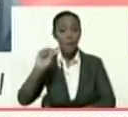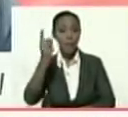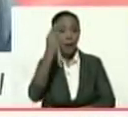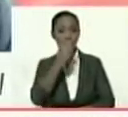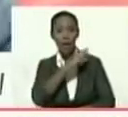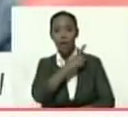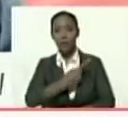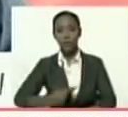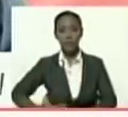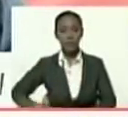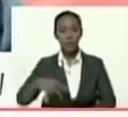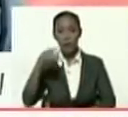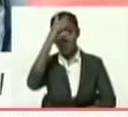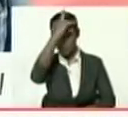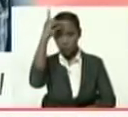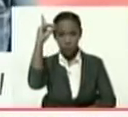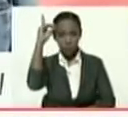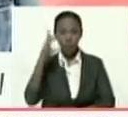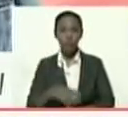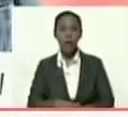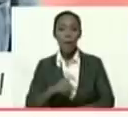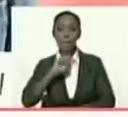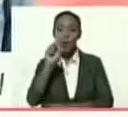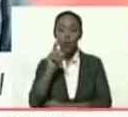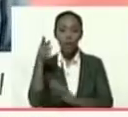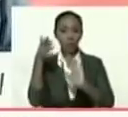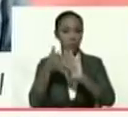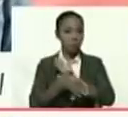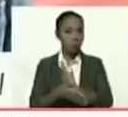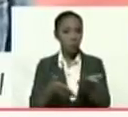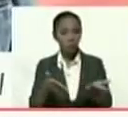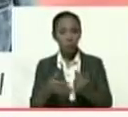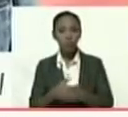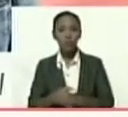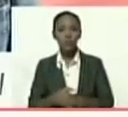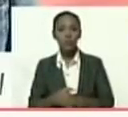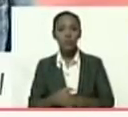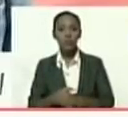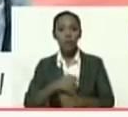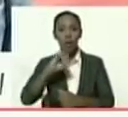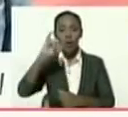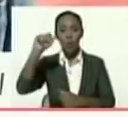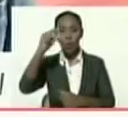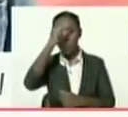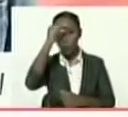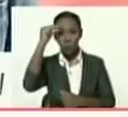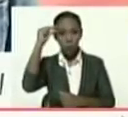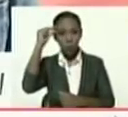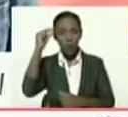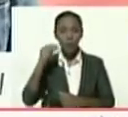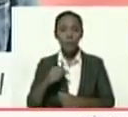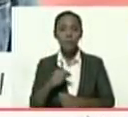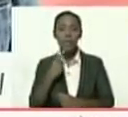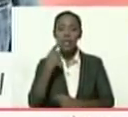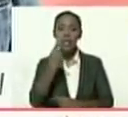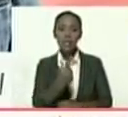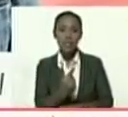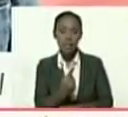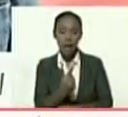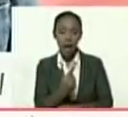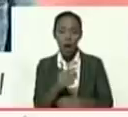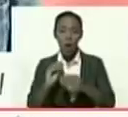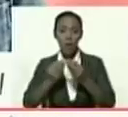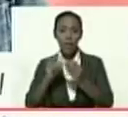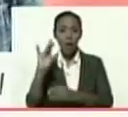vicepresidente Diosdado Cabello. Mi pregunta está relacionada con lo siguiente. Julio Borges mencionaba que lo que ocurrió en